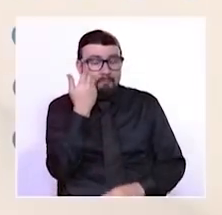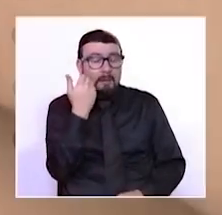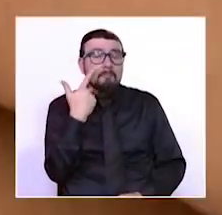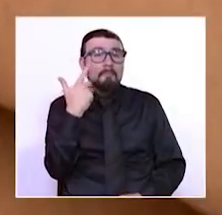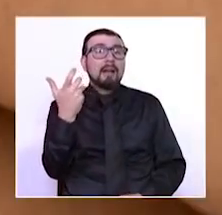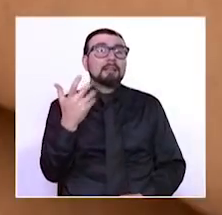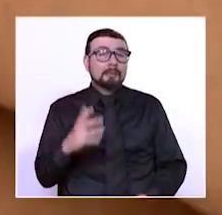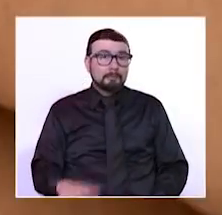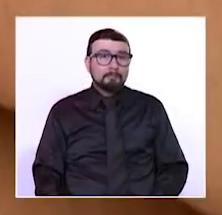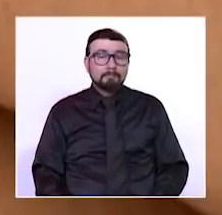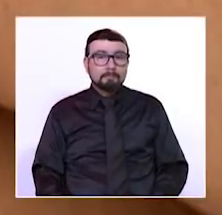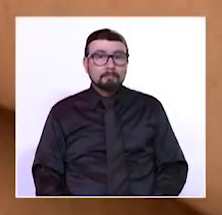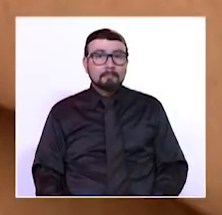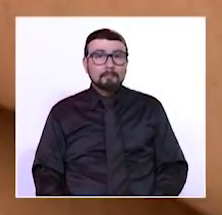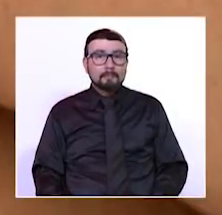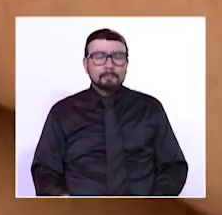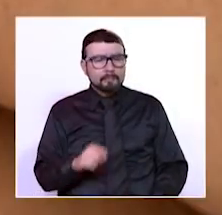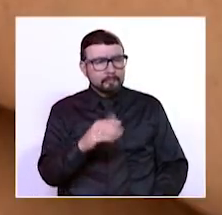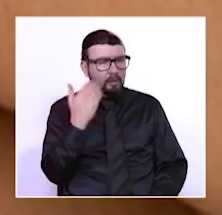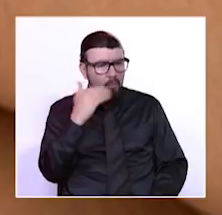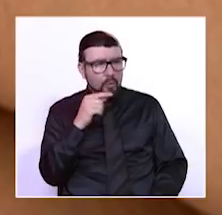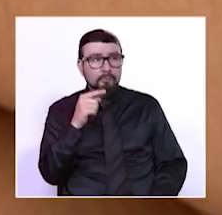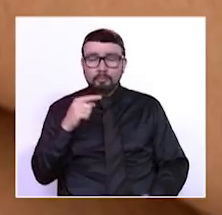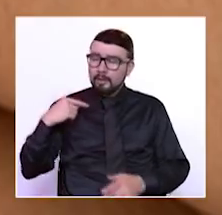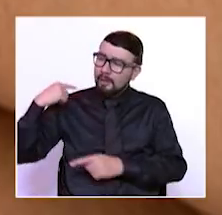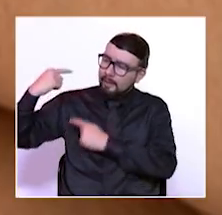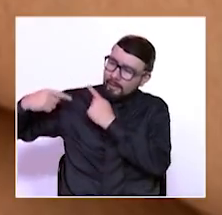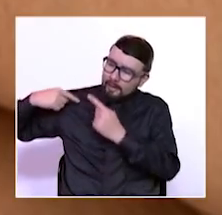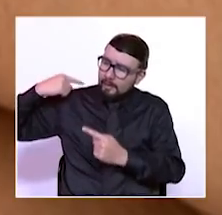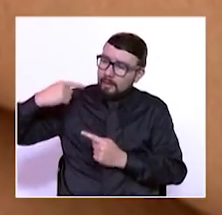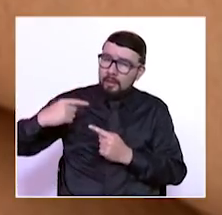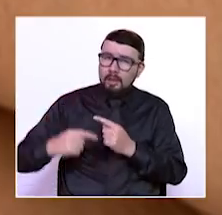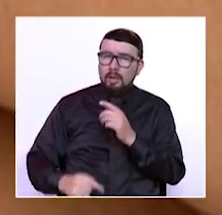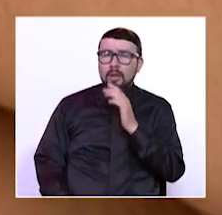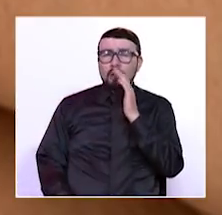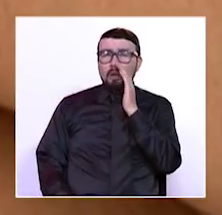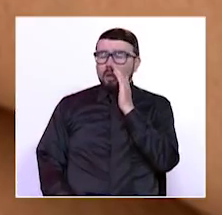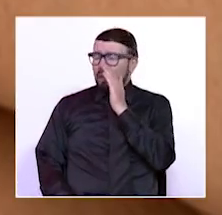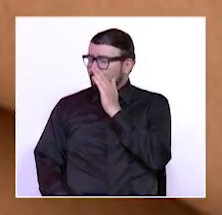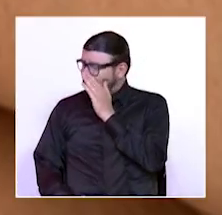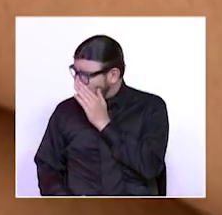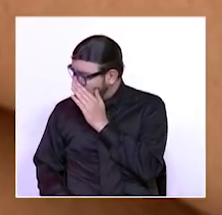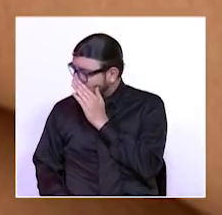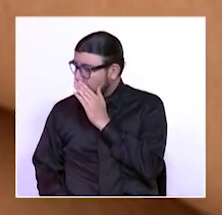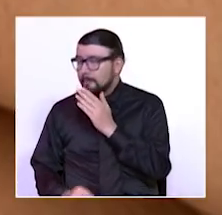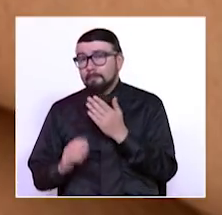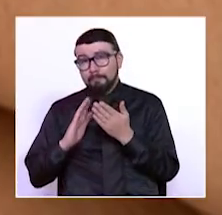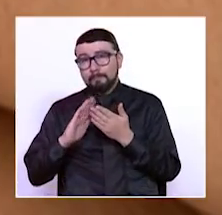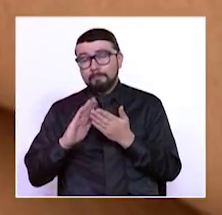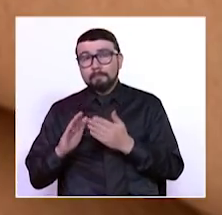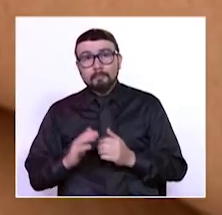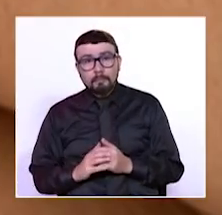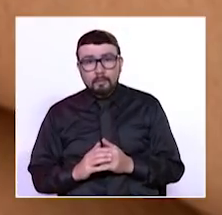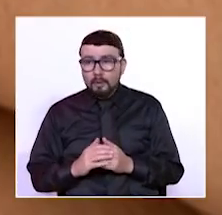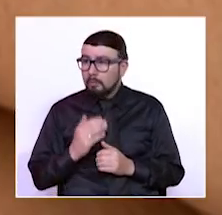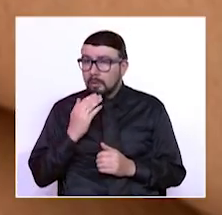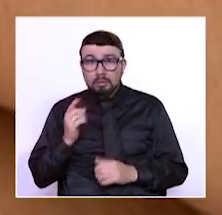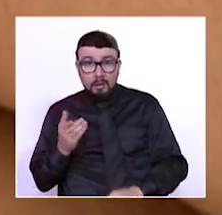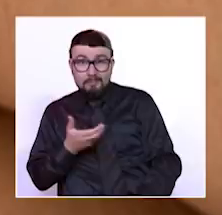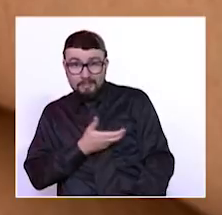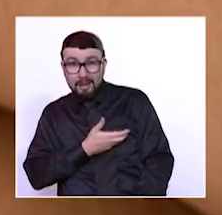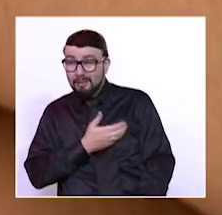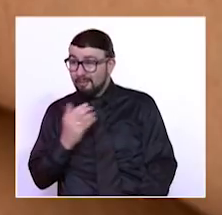por razón de género, la herencia tiene mucho que ver. Y cuando ya vemos una madre con